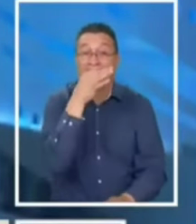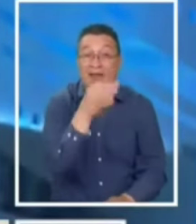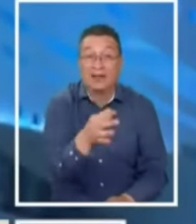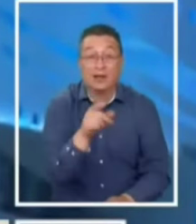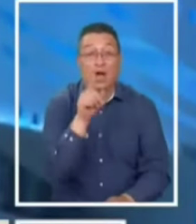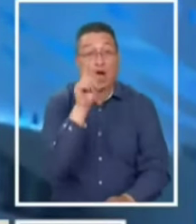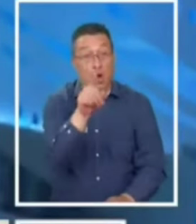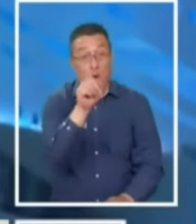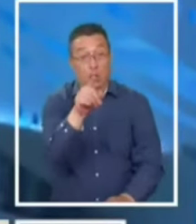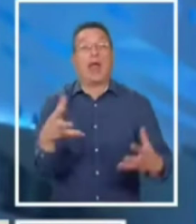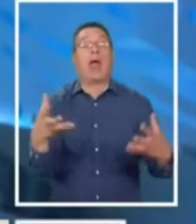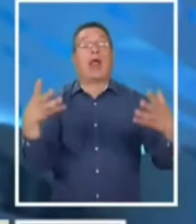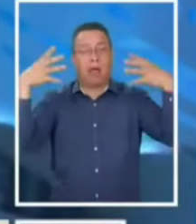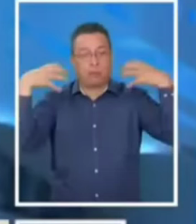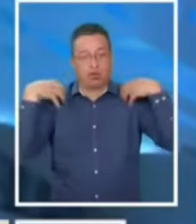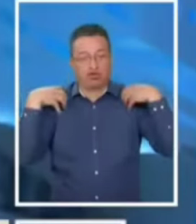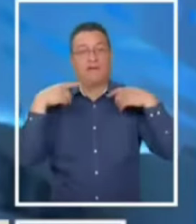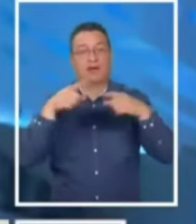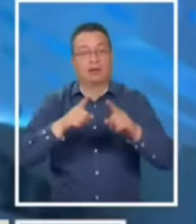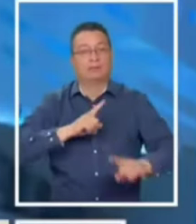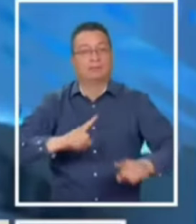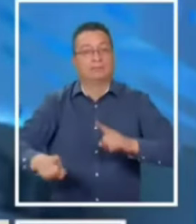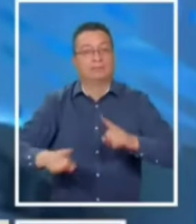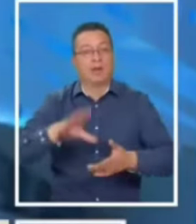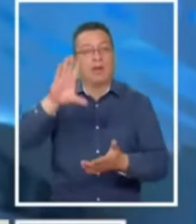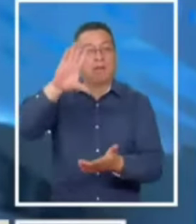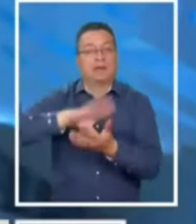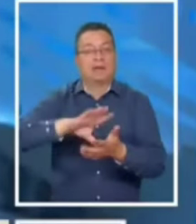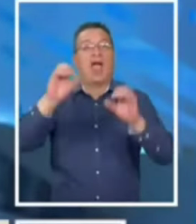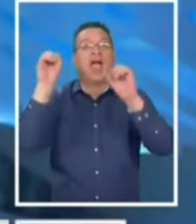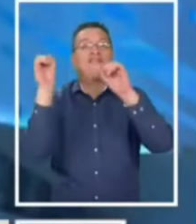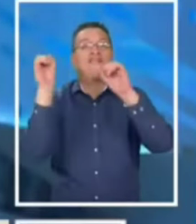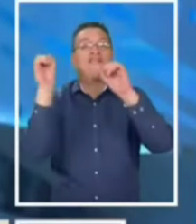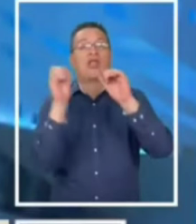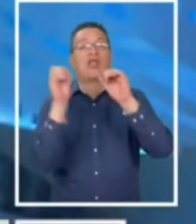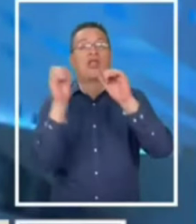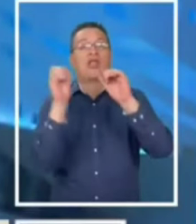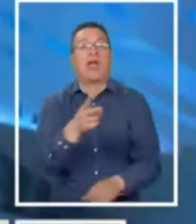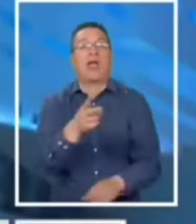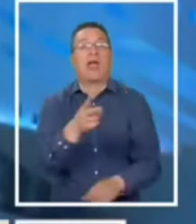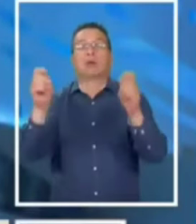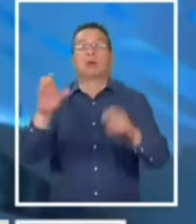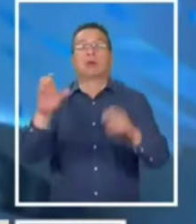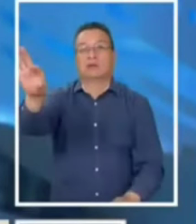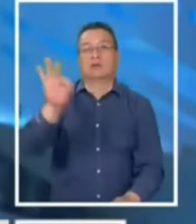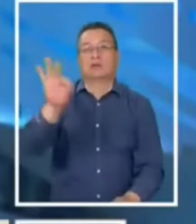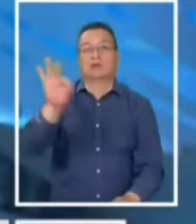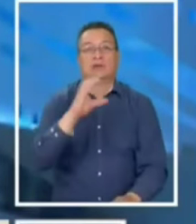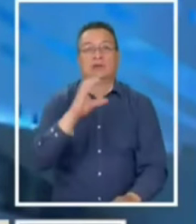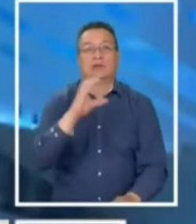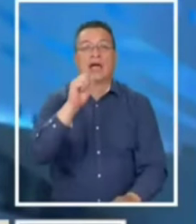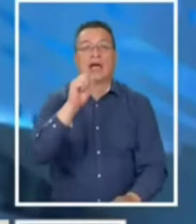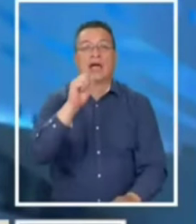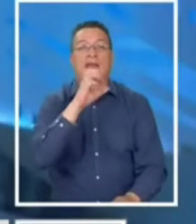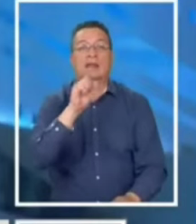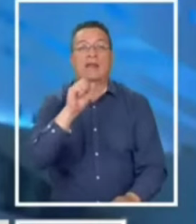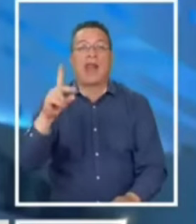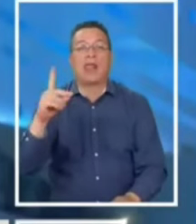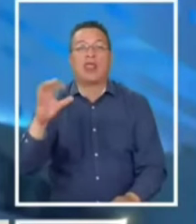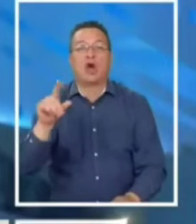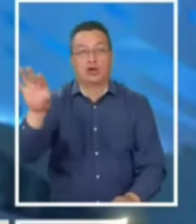usted es el responsable de dirigir este país y lo abandonó porque fue jefe de campaña el hombre era un señor cataldo que